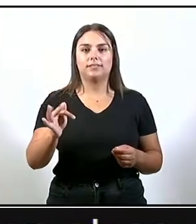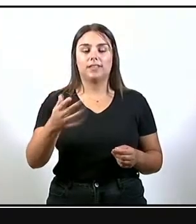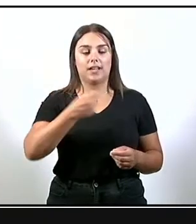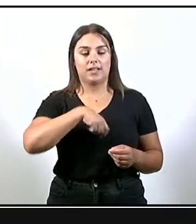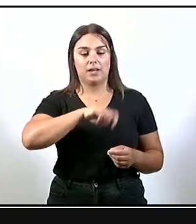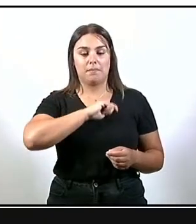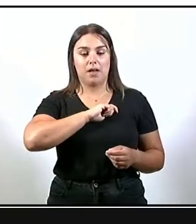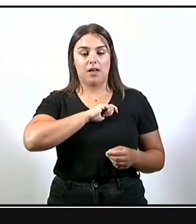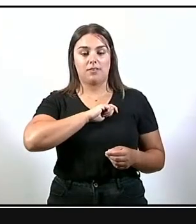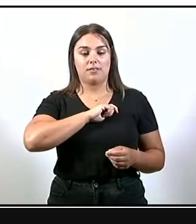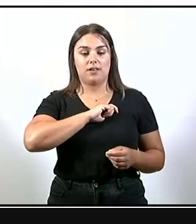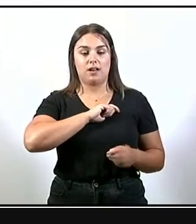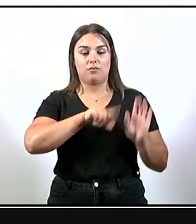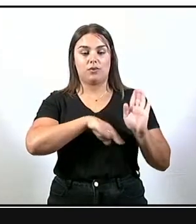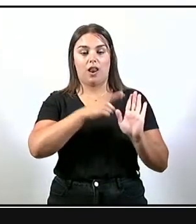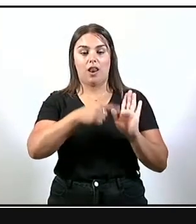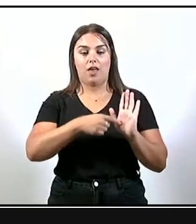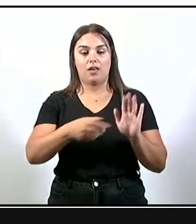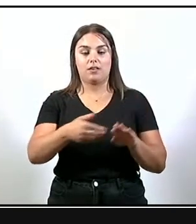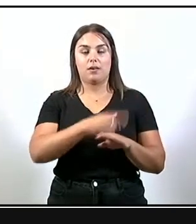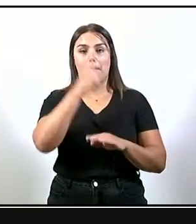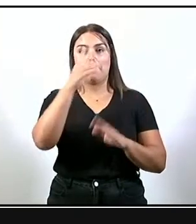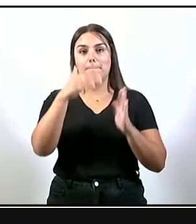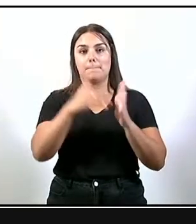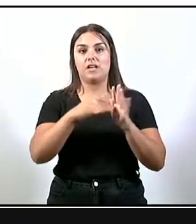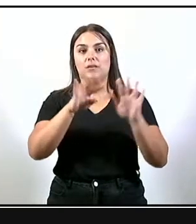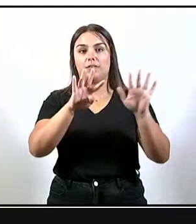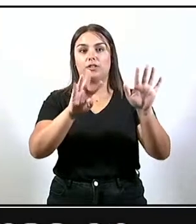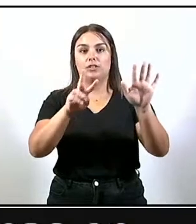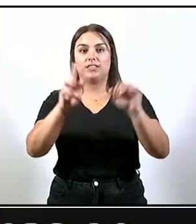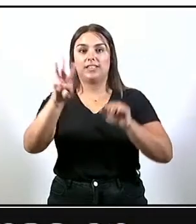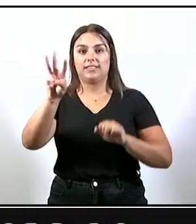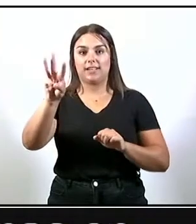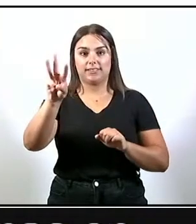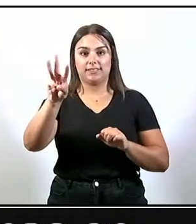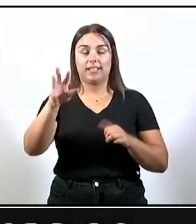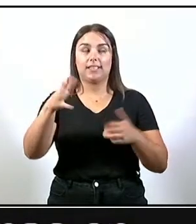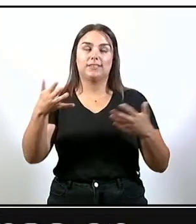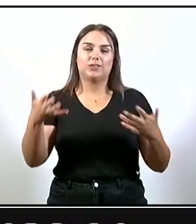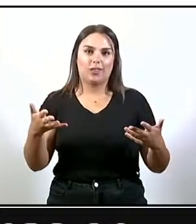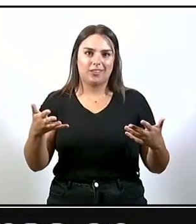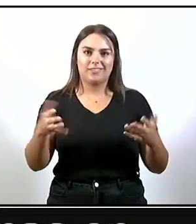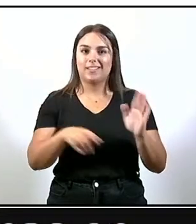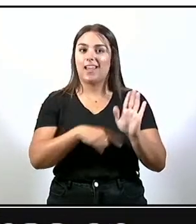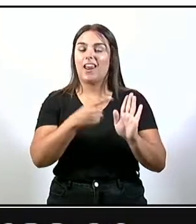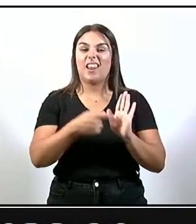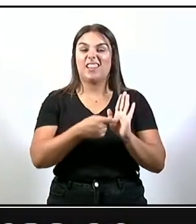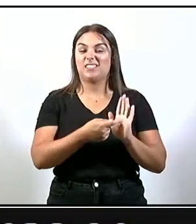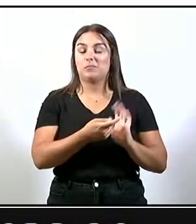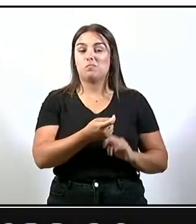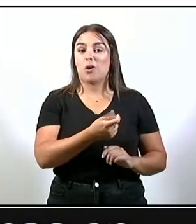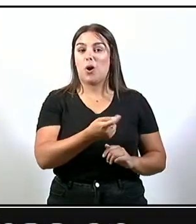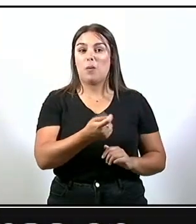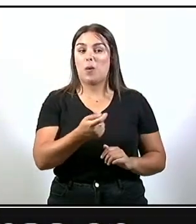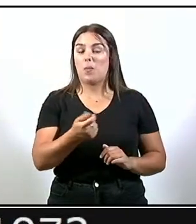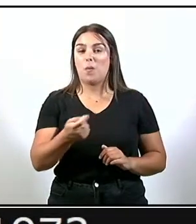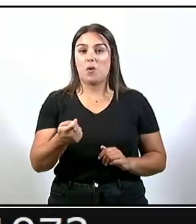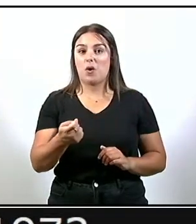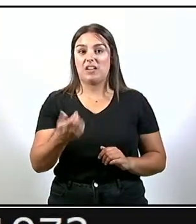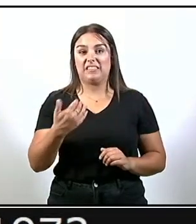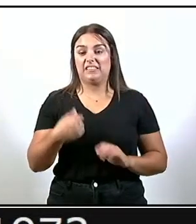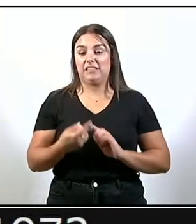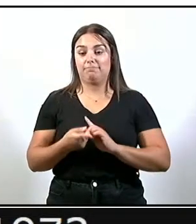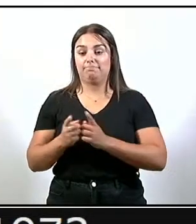España es una ley preconstitucional, es del año 1973, probablemente sea de las pocas leyes que quedan vivas, ¿no?